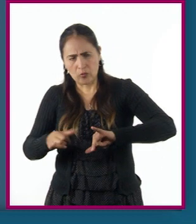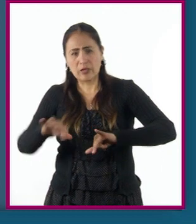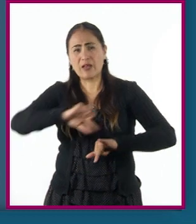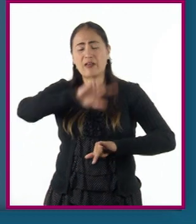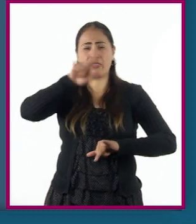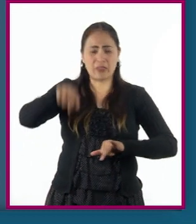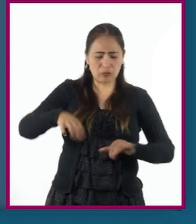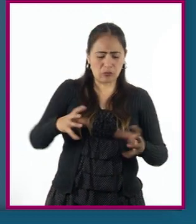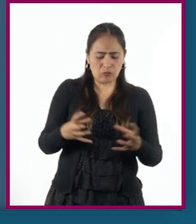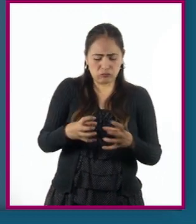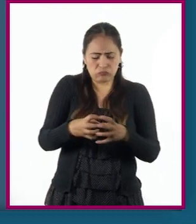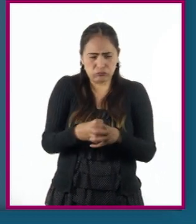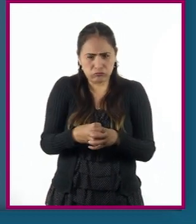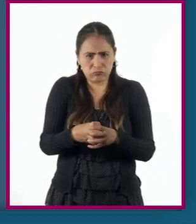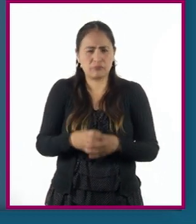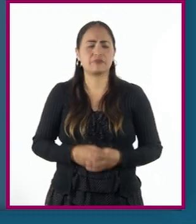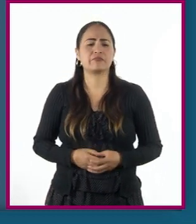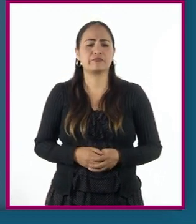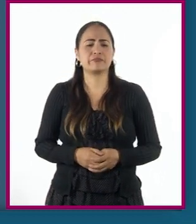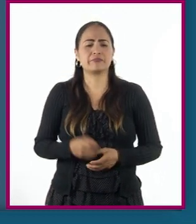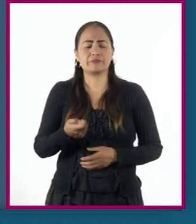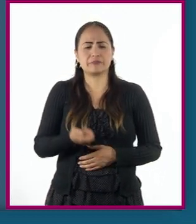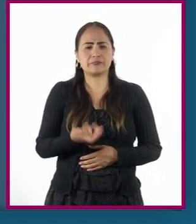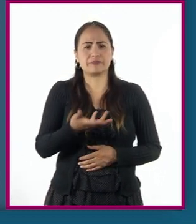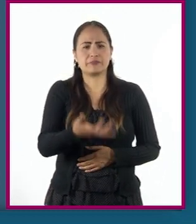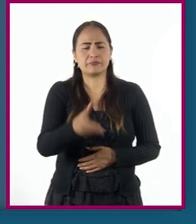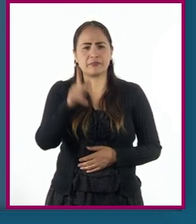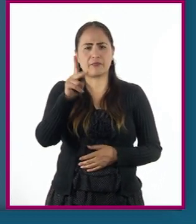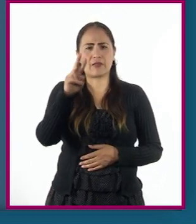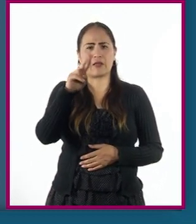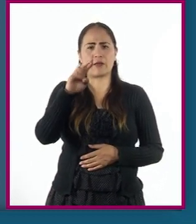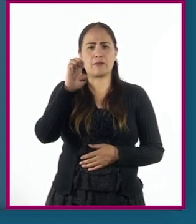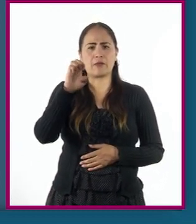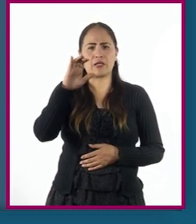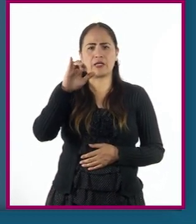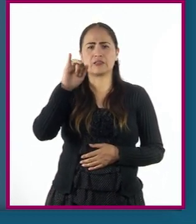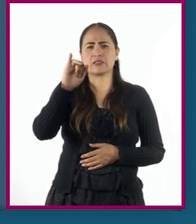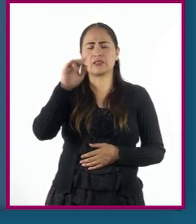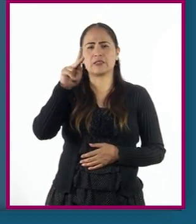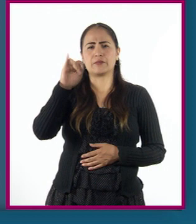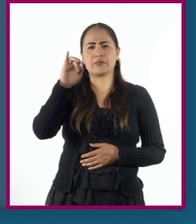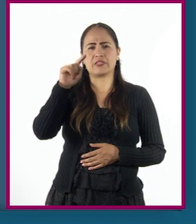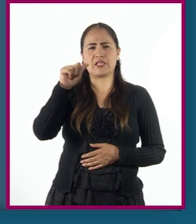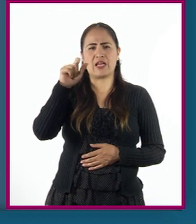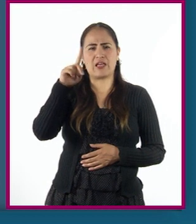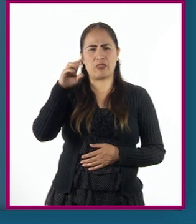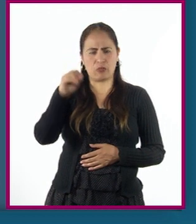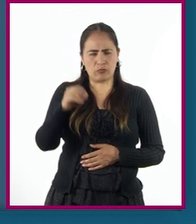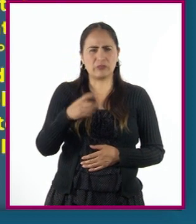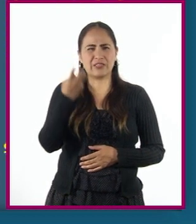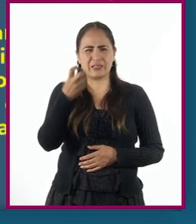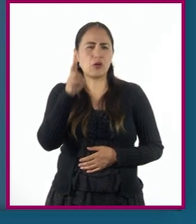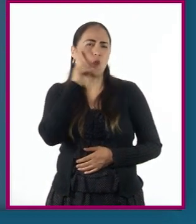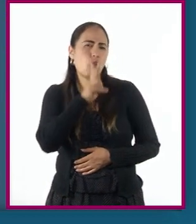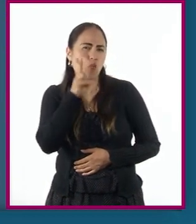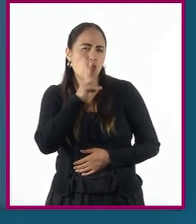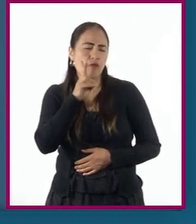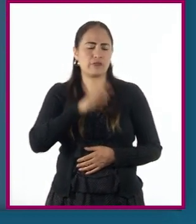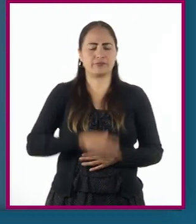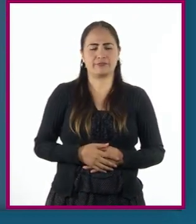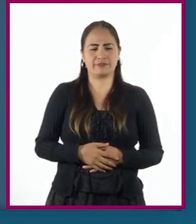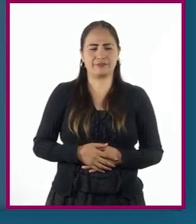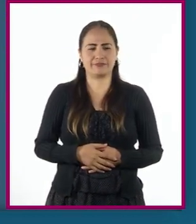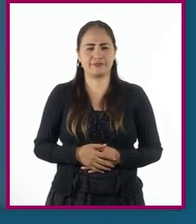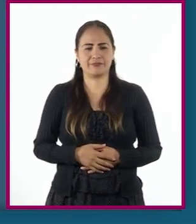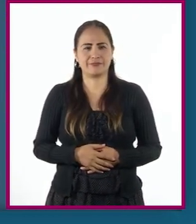una sustancia insoluble, que denominamos precipitado. Esta actividad experimental es demostrativa. Vamos